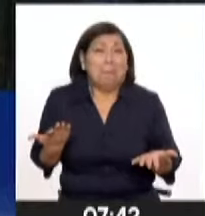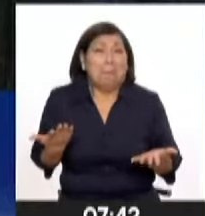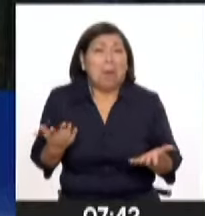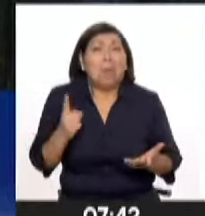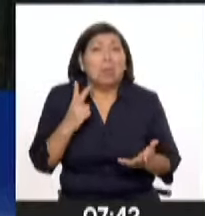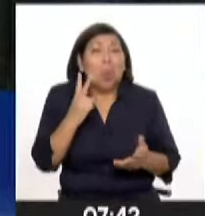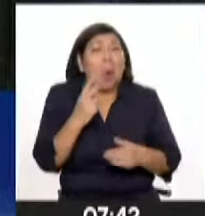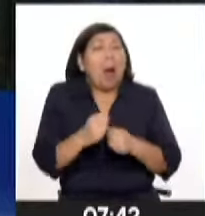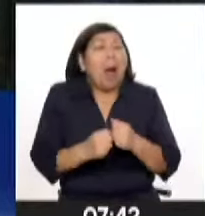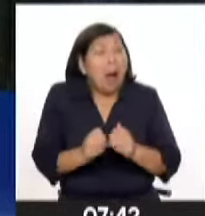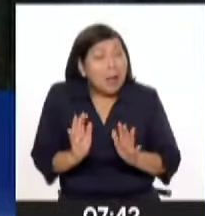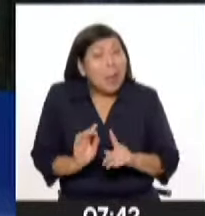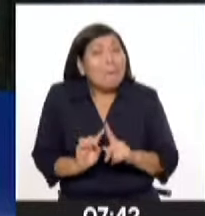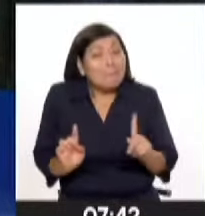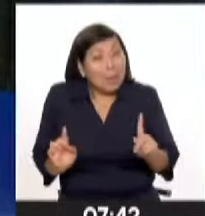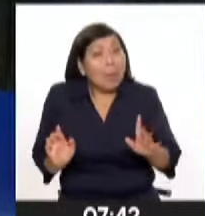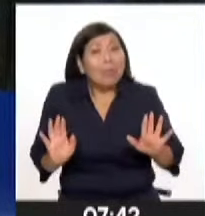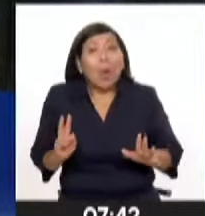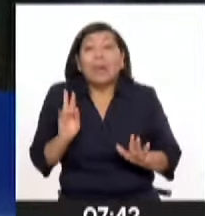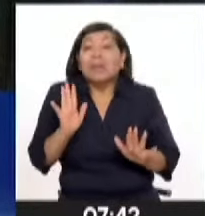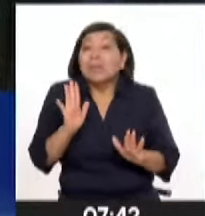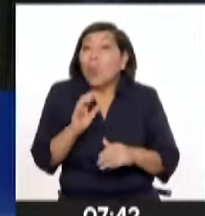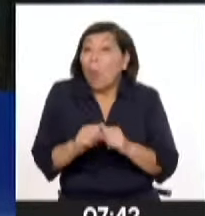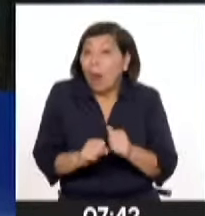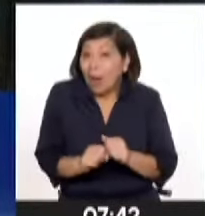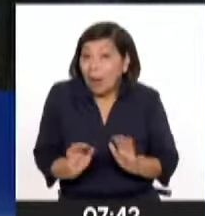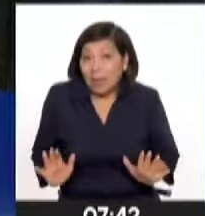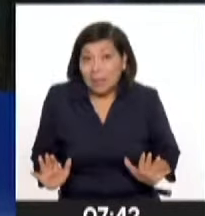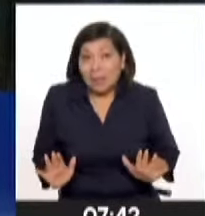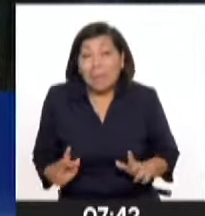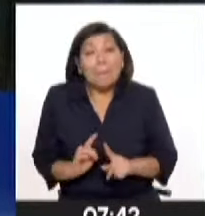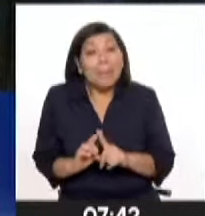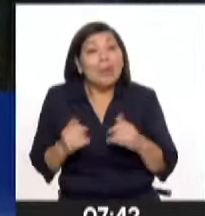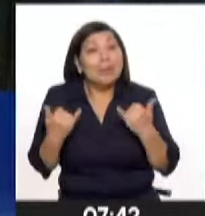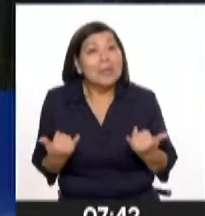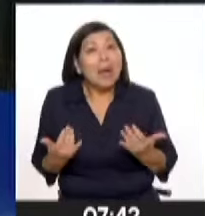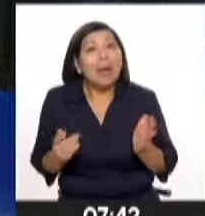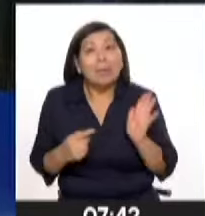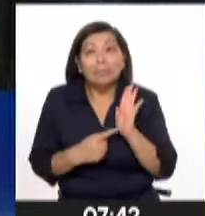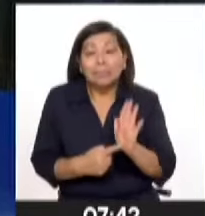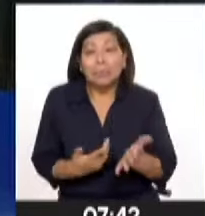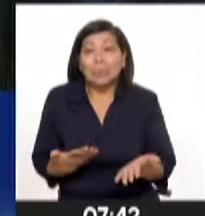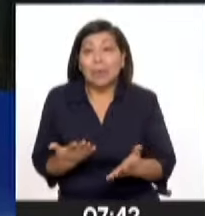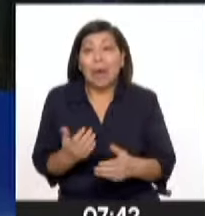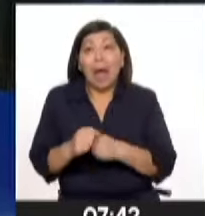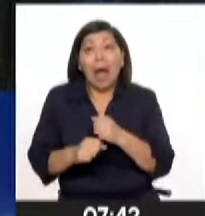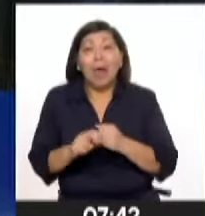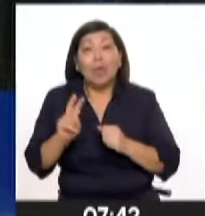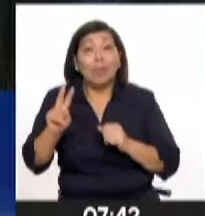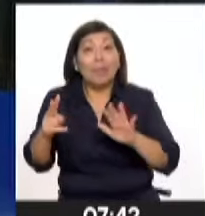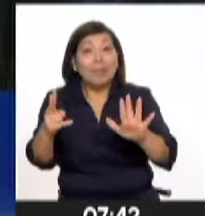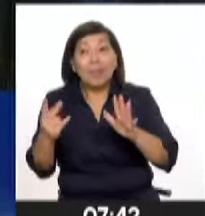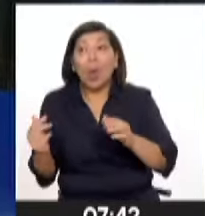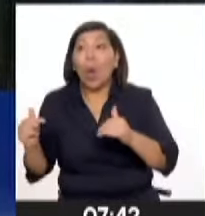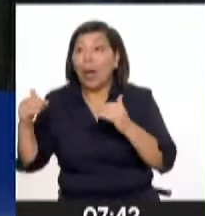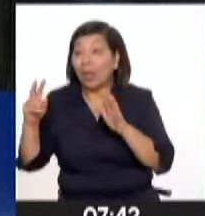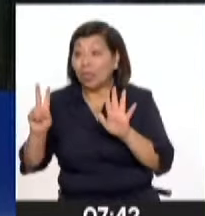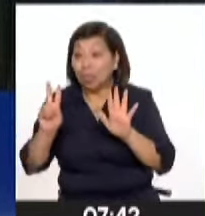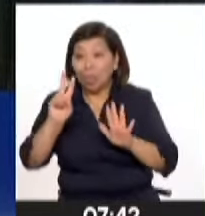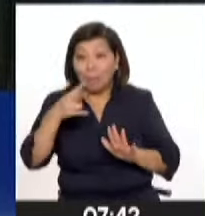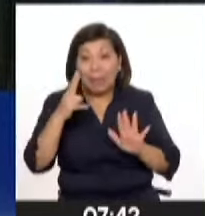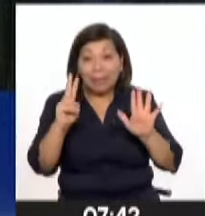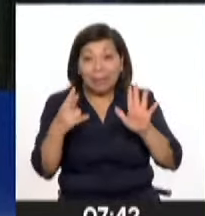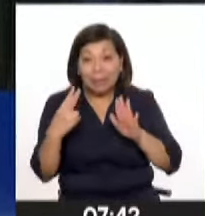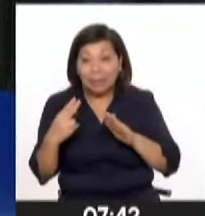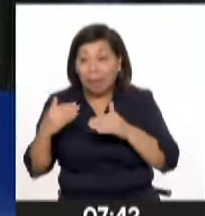ser cada 2 años, pero también puede ser cada 5 años. En esta oportunidad se nos está presentando desde el 2017. Pero yo quiero que